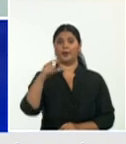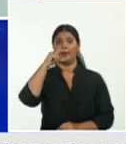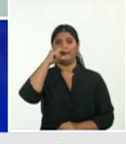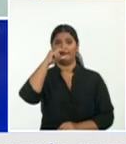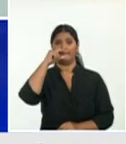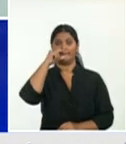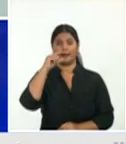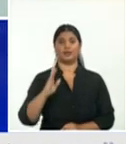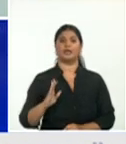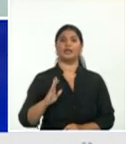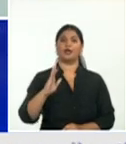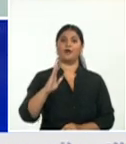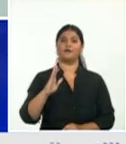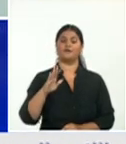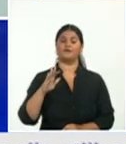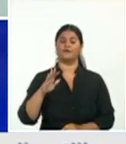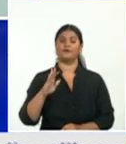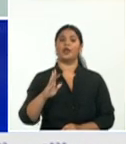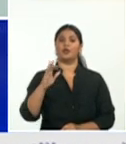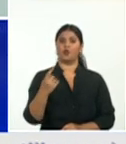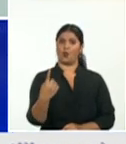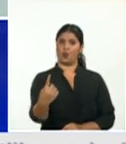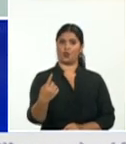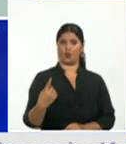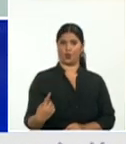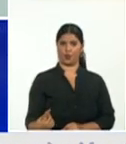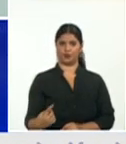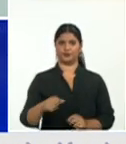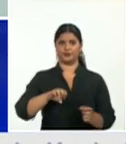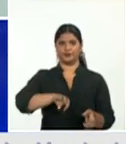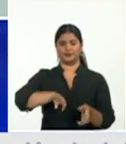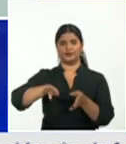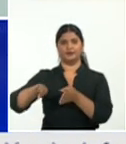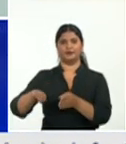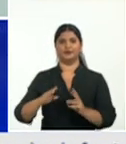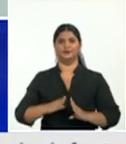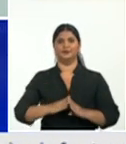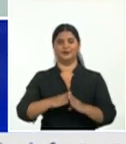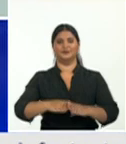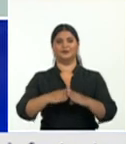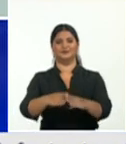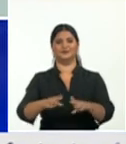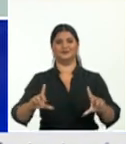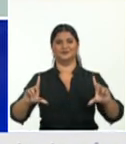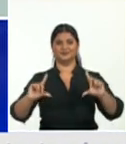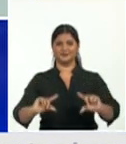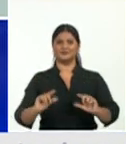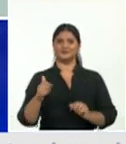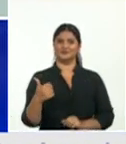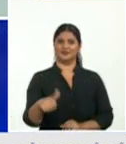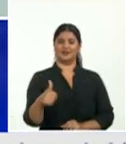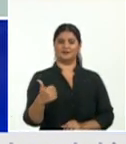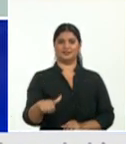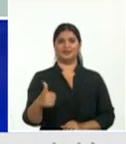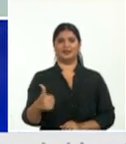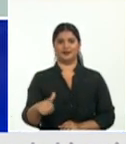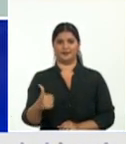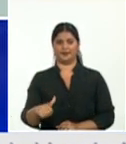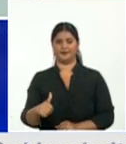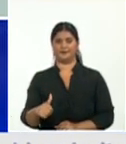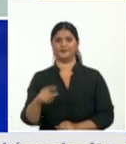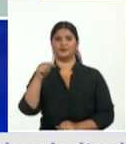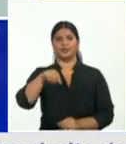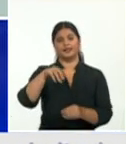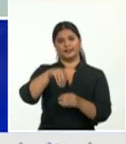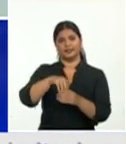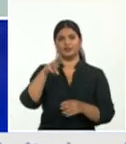1 cada uno. Granma disminuye en 10. Lo importante es seguir manteniendo la reducción,